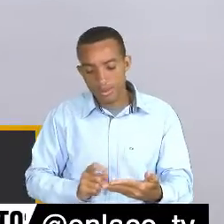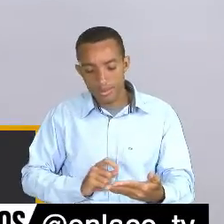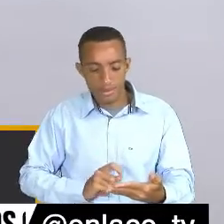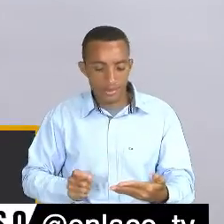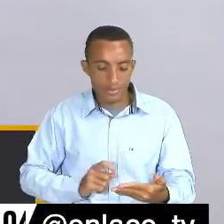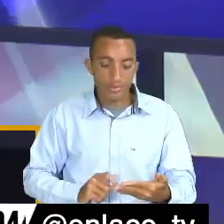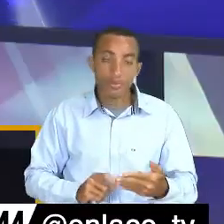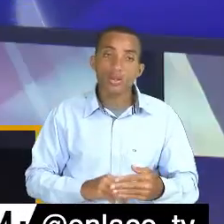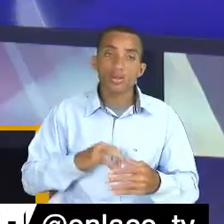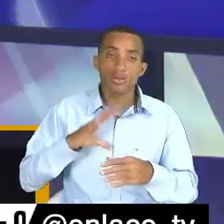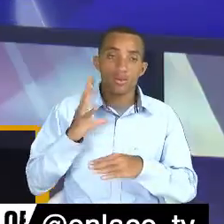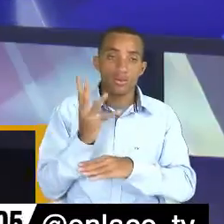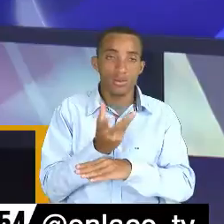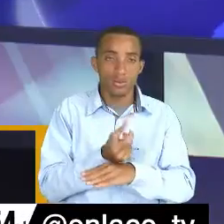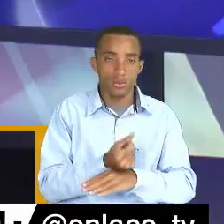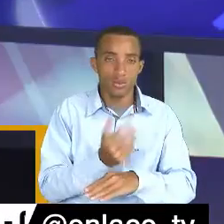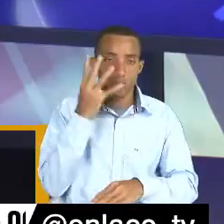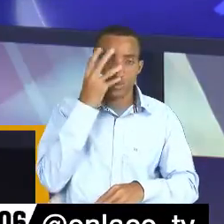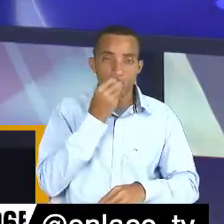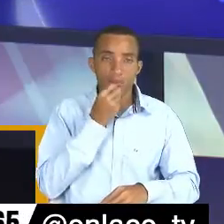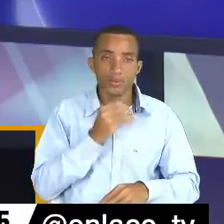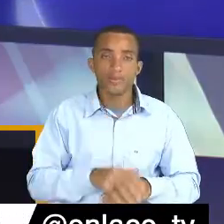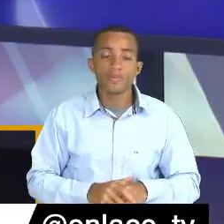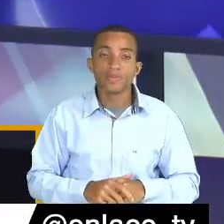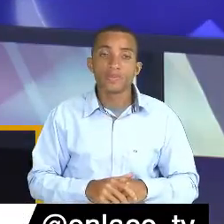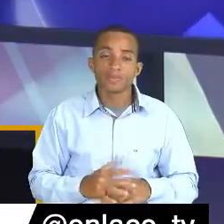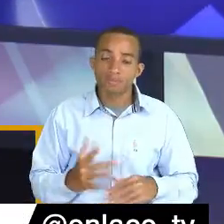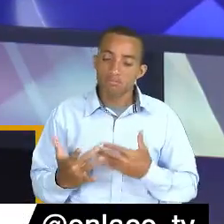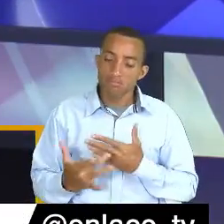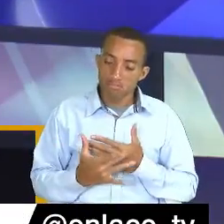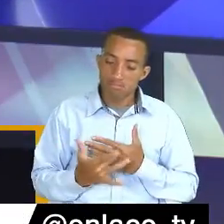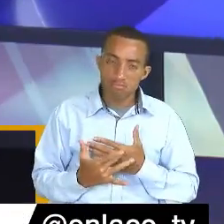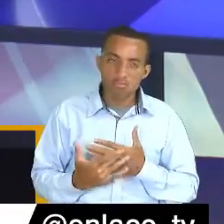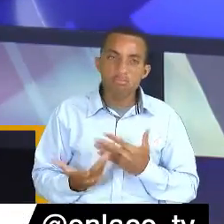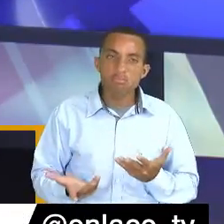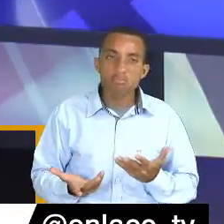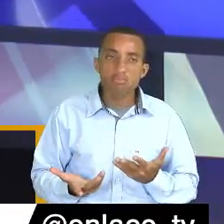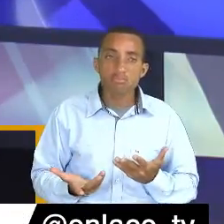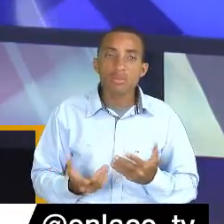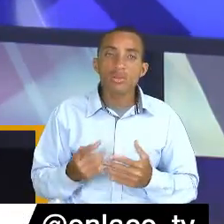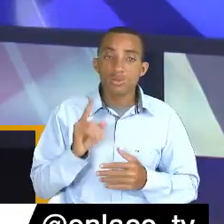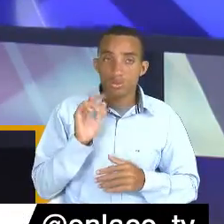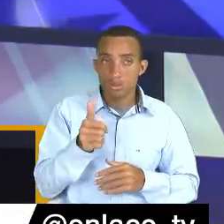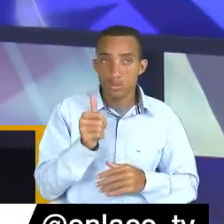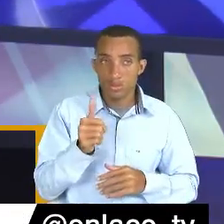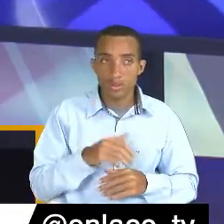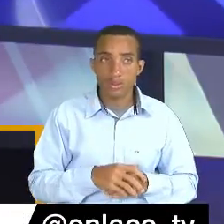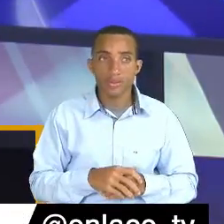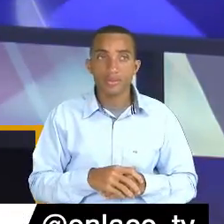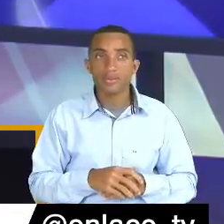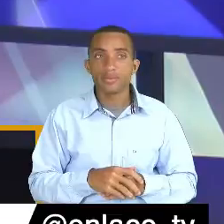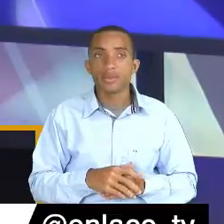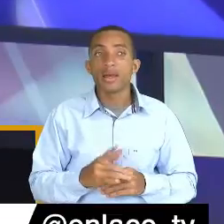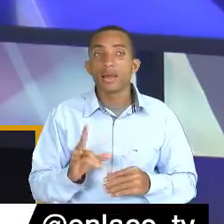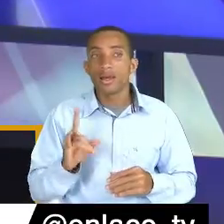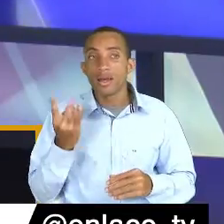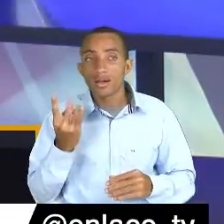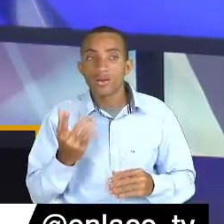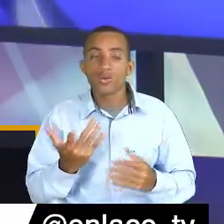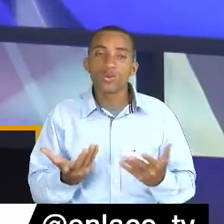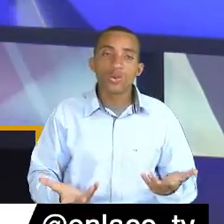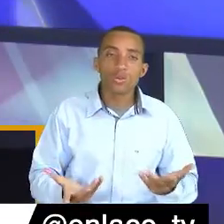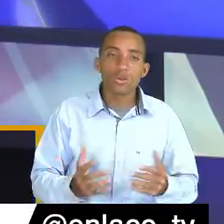bello. Bueno, para motivarnos un poco y asistir a este evento, usted justamente pues nos va a recrear sobre este